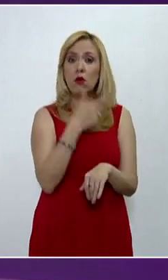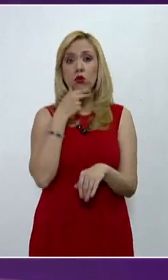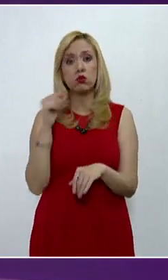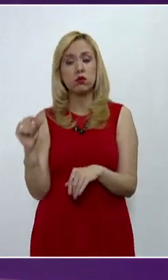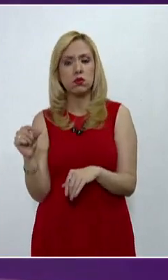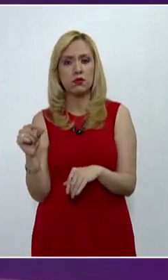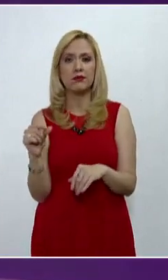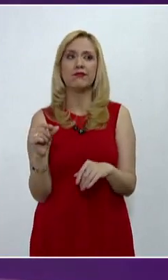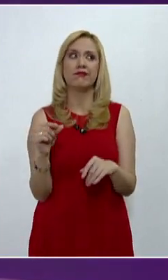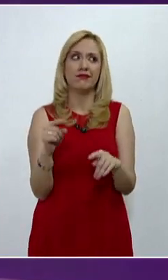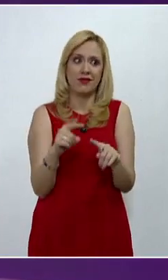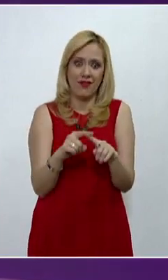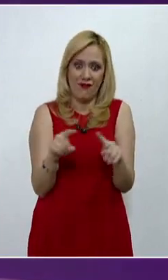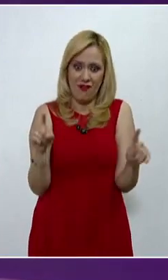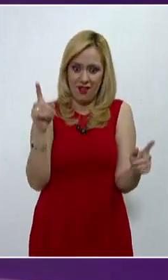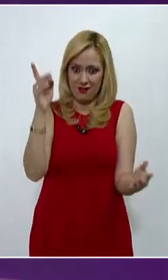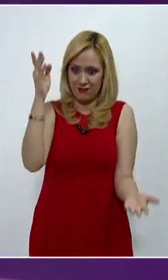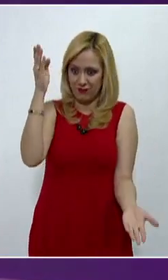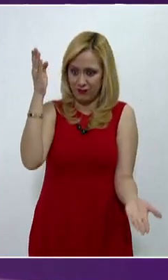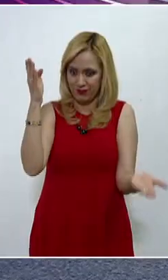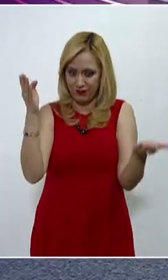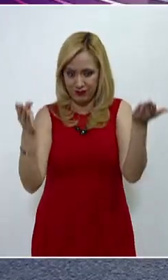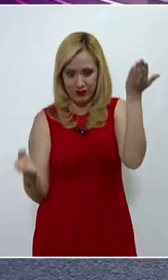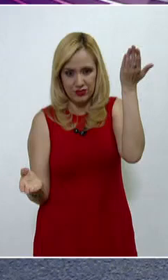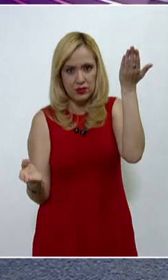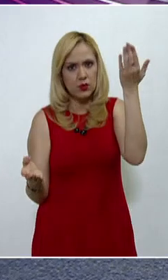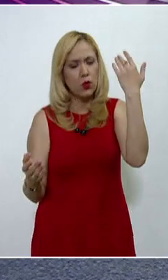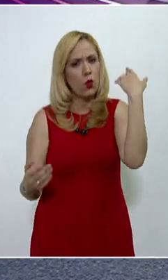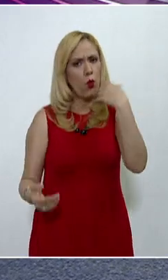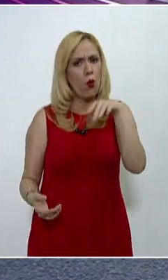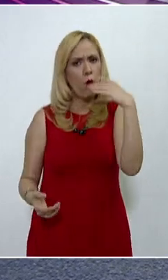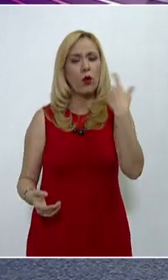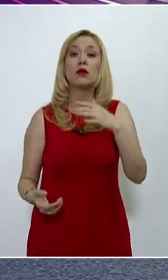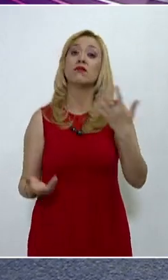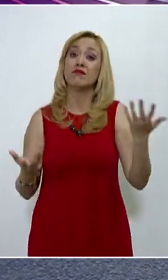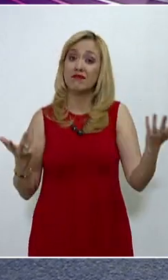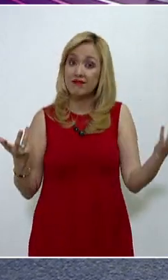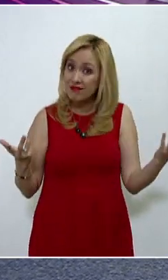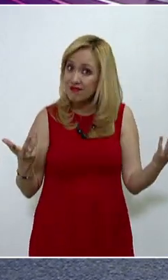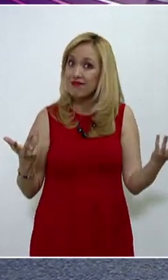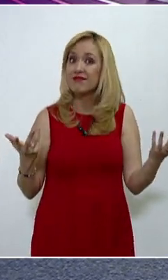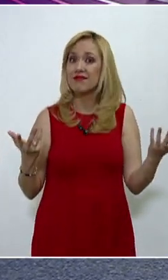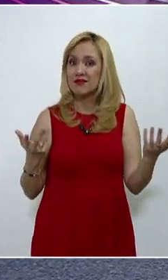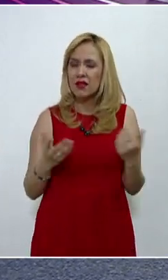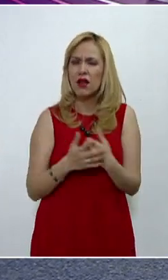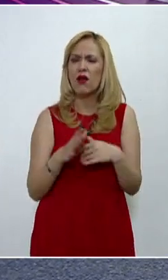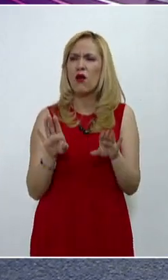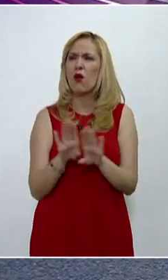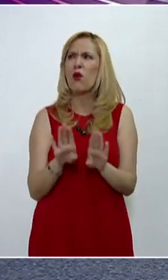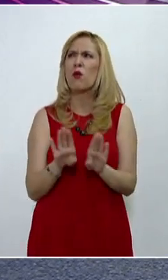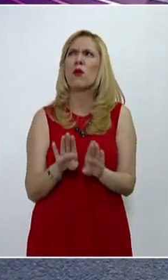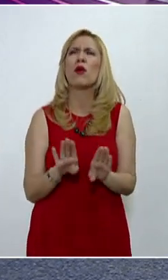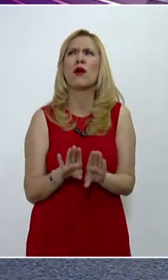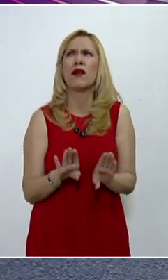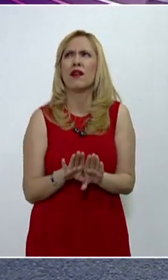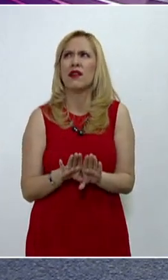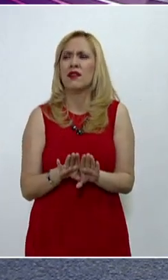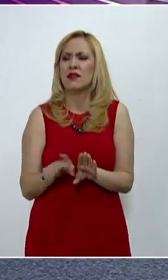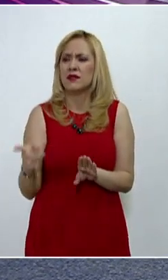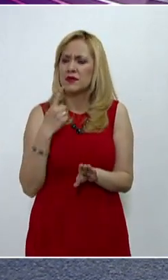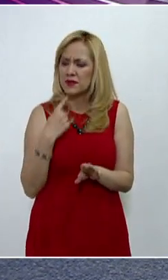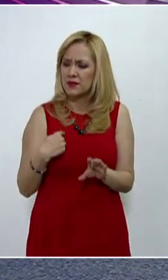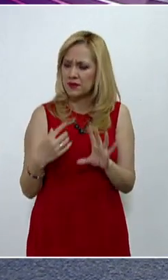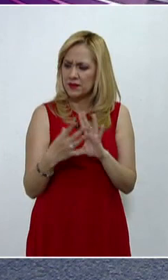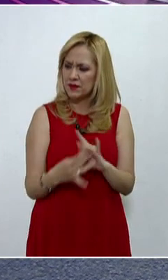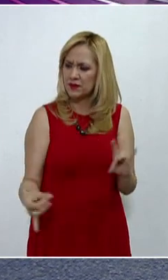también hay una diferencia que, digamos, ya sobrepasa esa cuestión de género. lo normal. ¿Cómo es entonces estos datos que